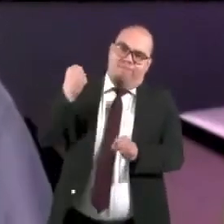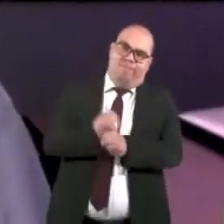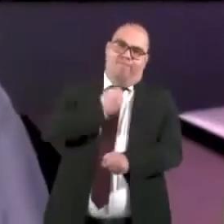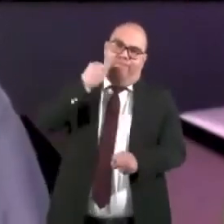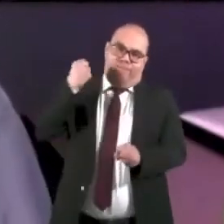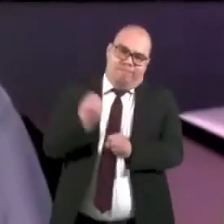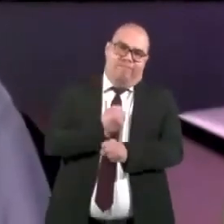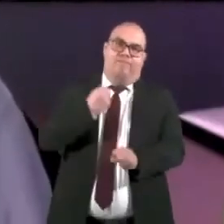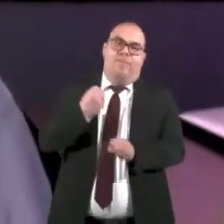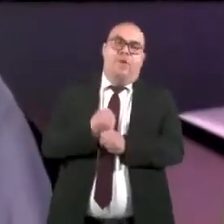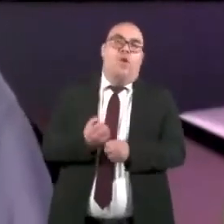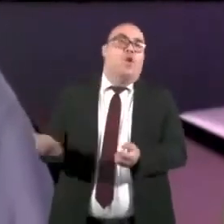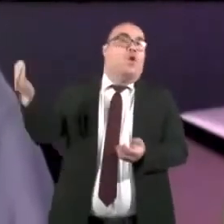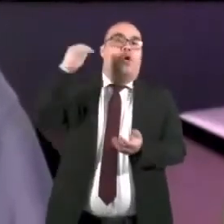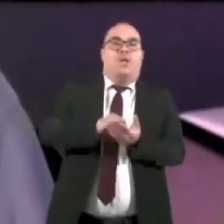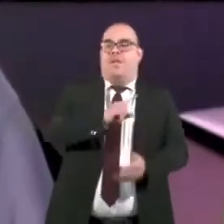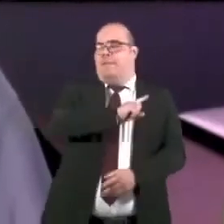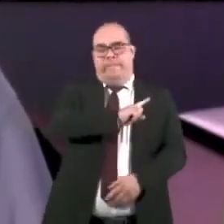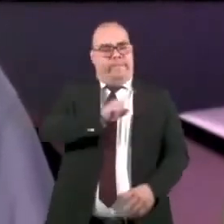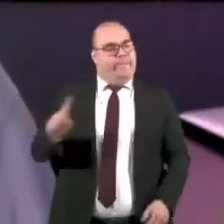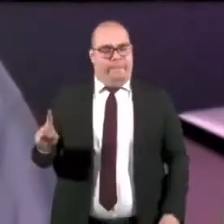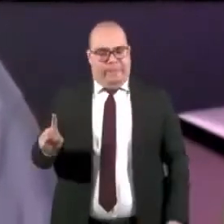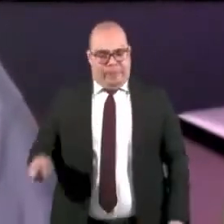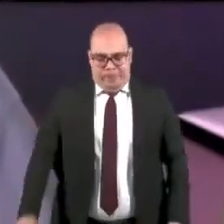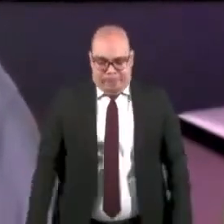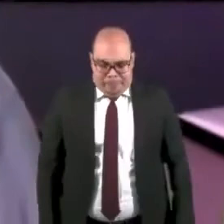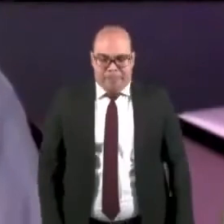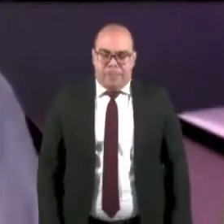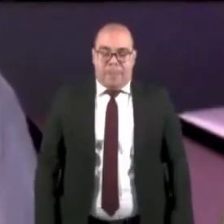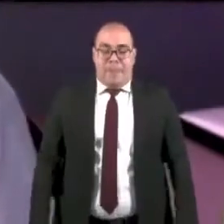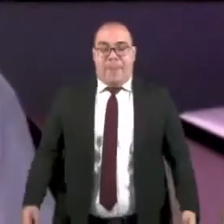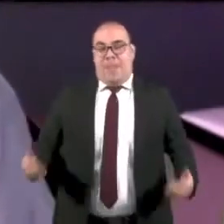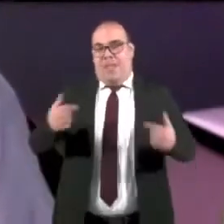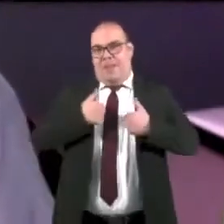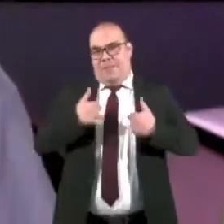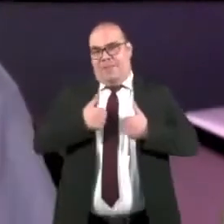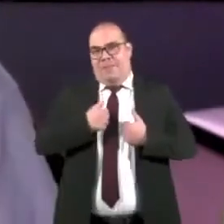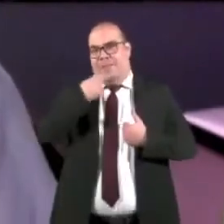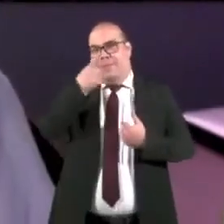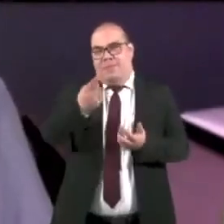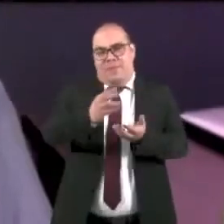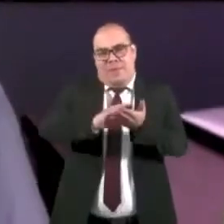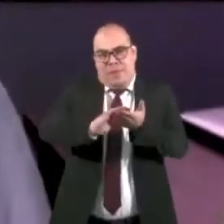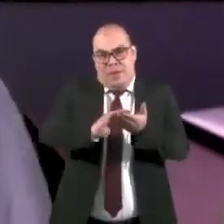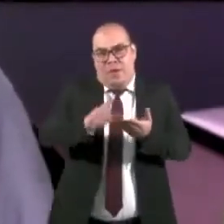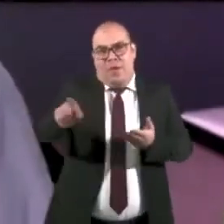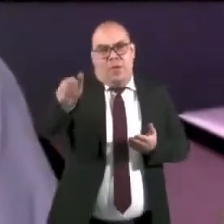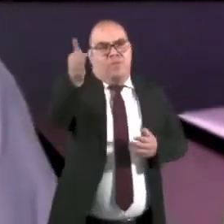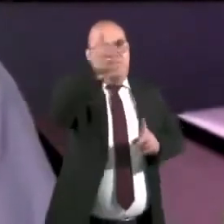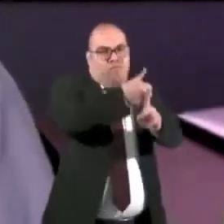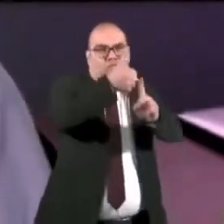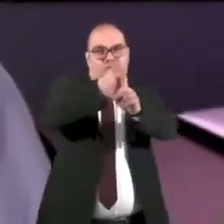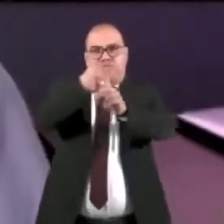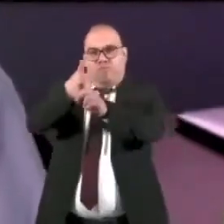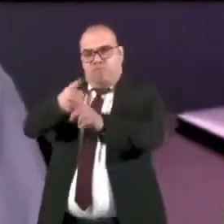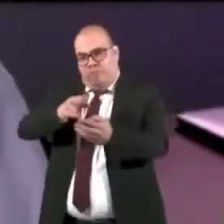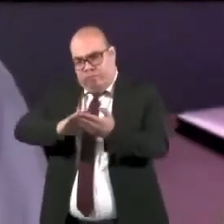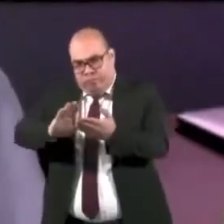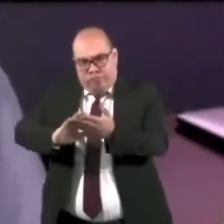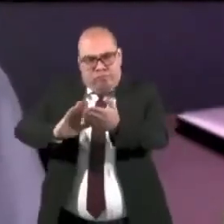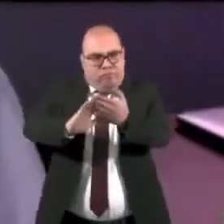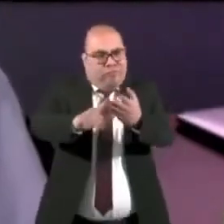no repetición. Yo, pues, yo sé que el perdón es algo muy personal y es